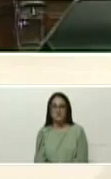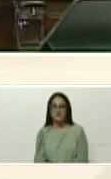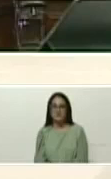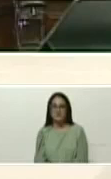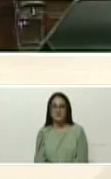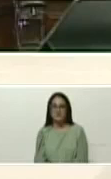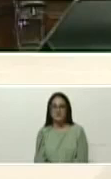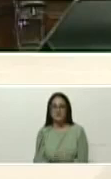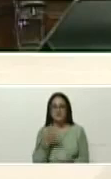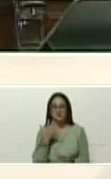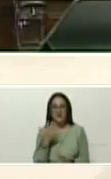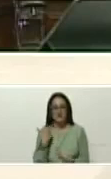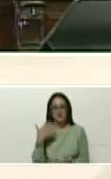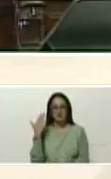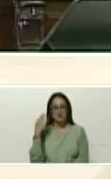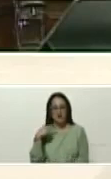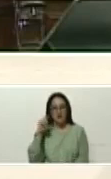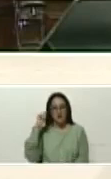enerva el cuero